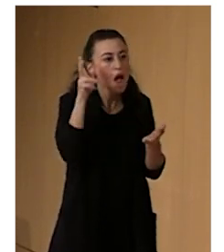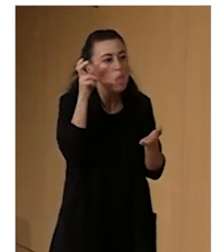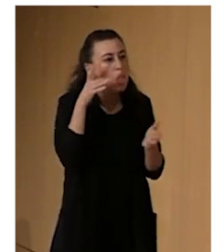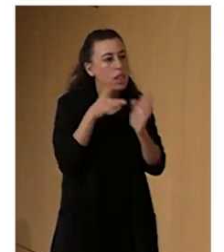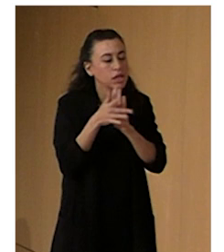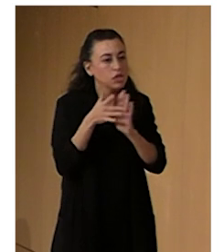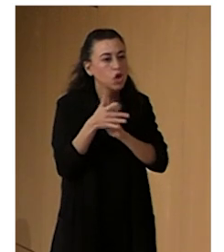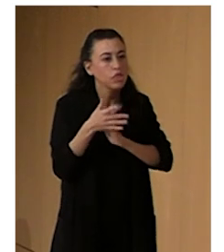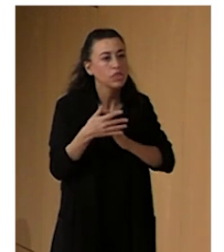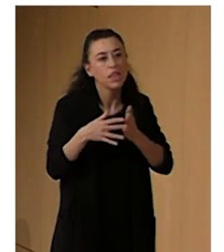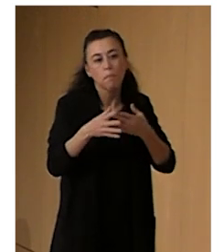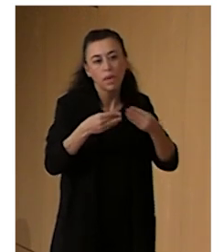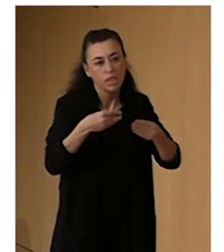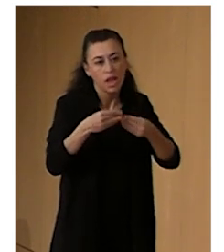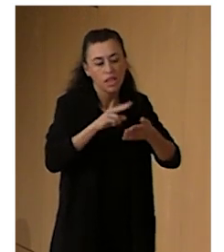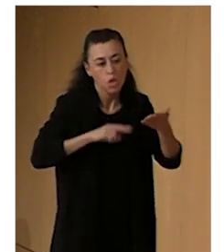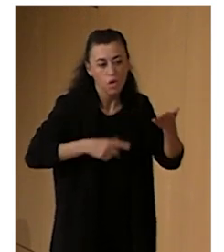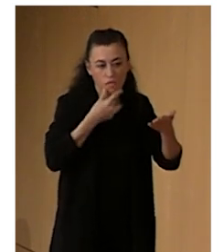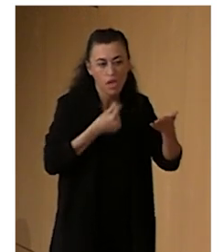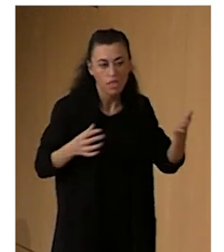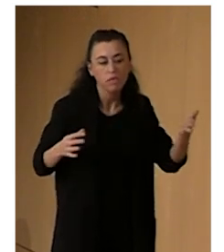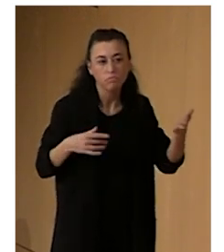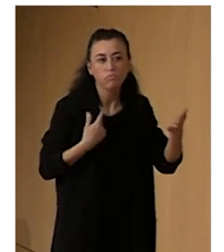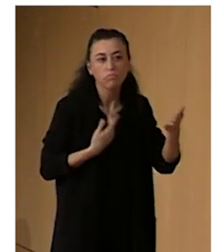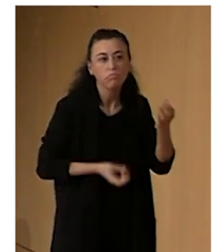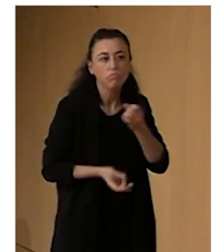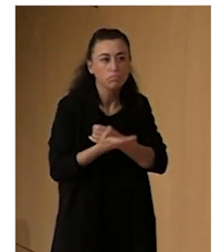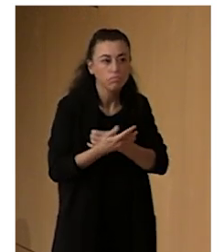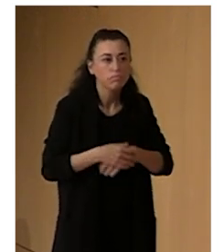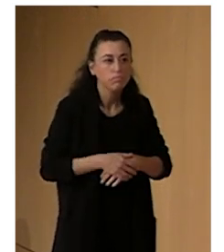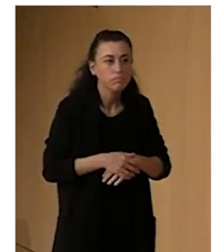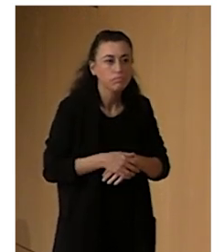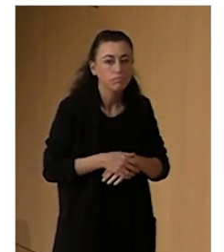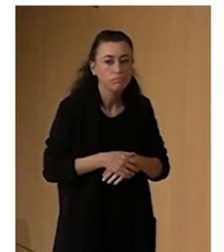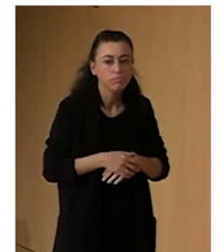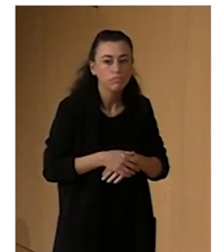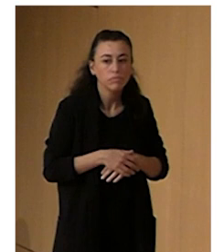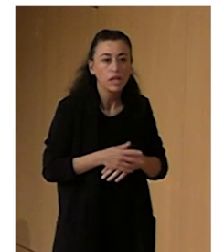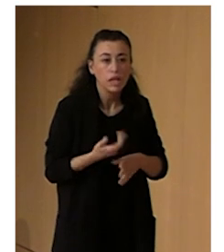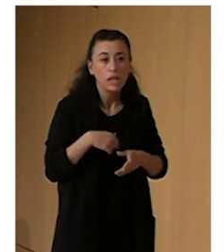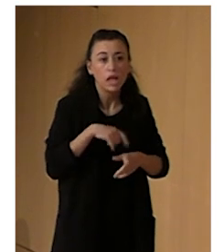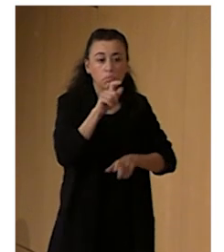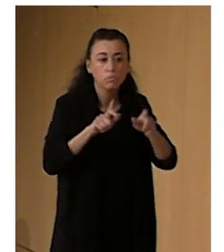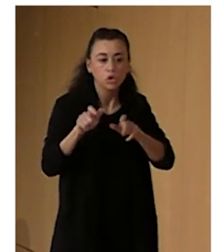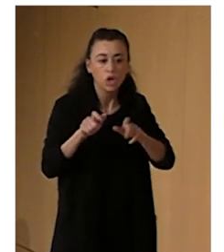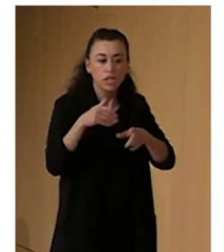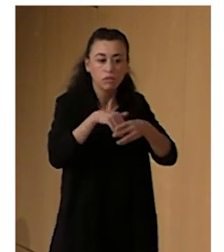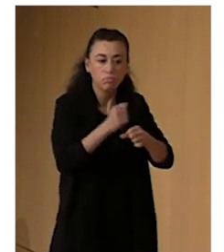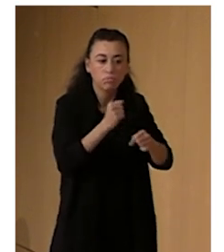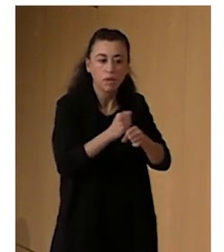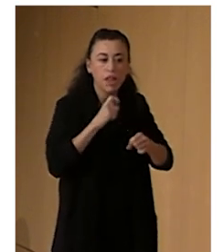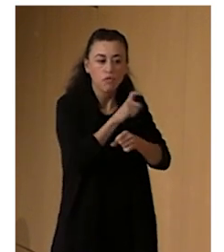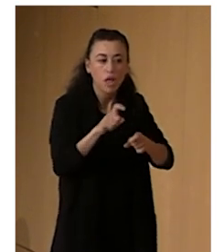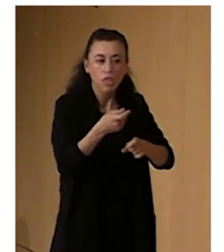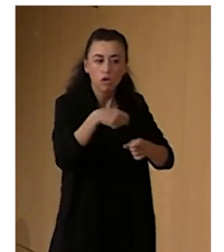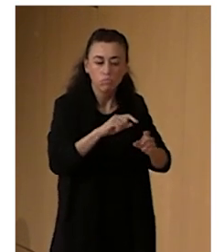material en lectura fácil eh Y está validado por personas de la propia fundación fuera de la fundación